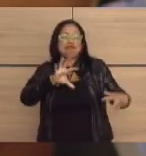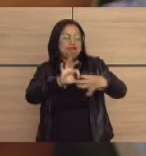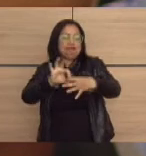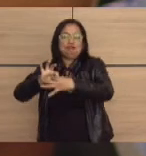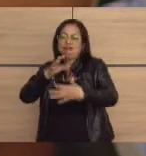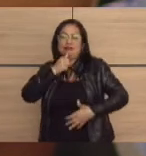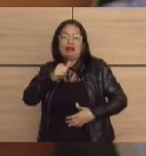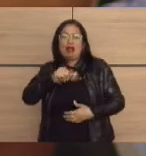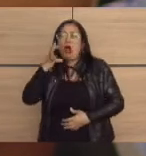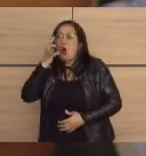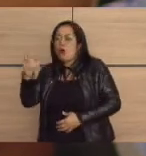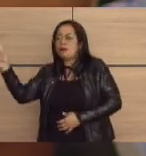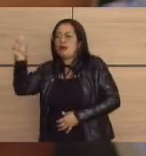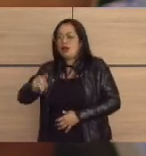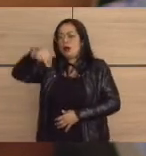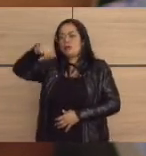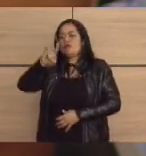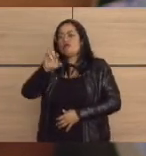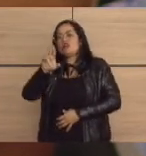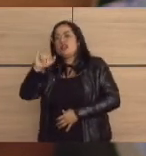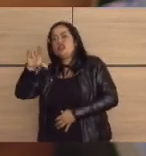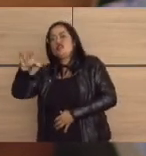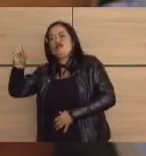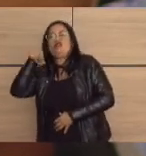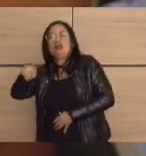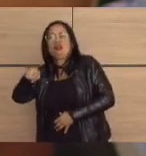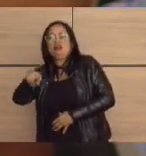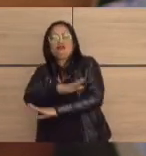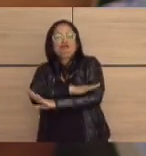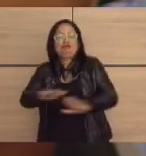llegó Morillo y nos pasó a cuchillo a todos.